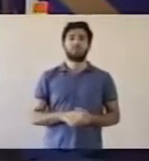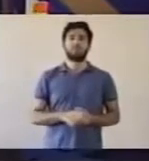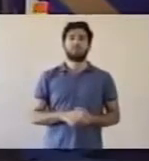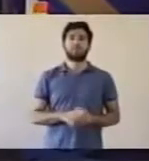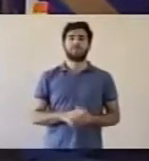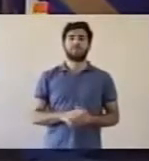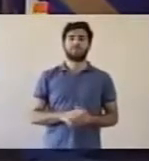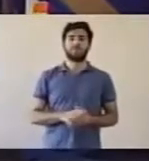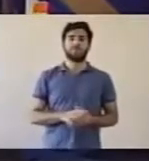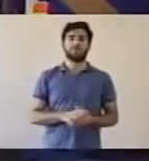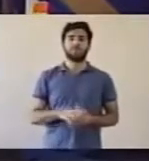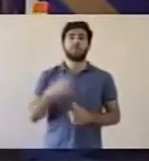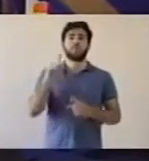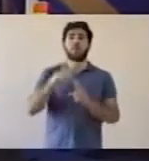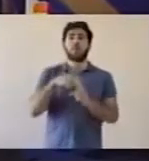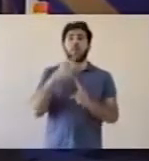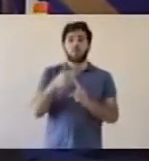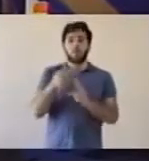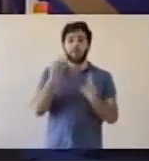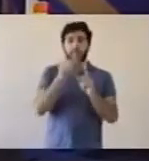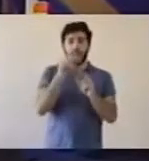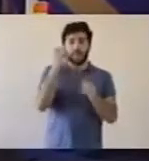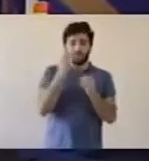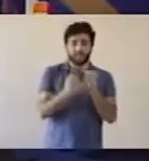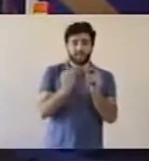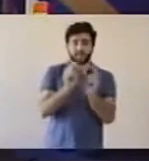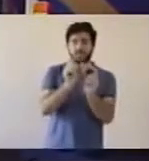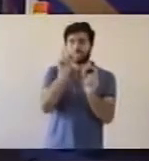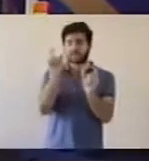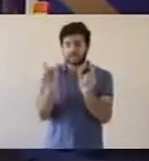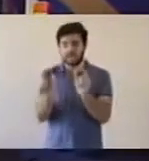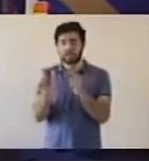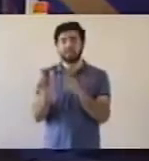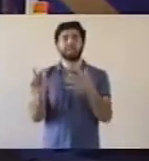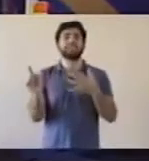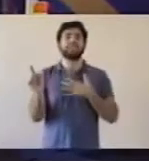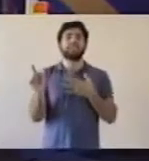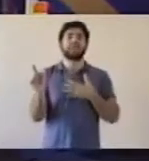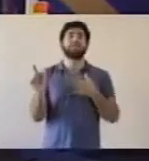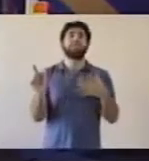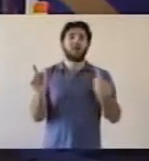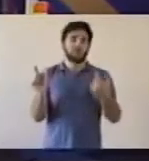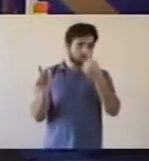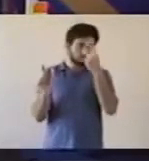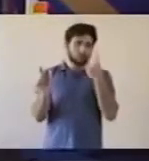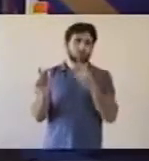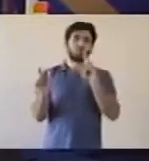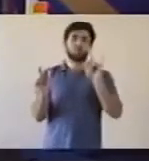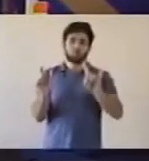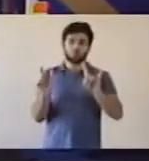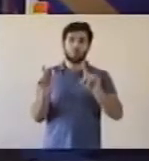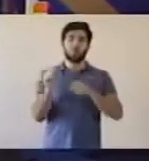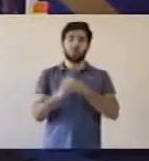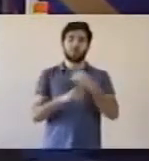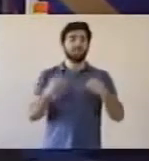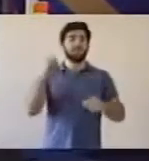Y cuando las partículas estén al final de la palabra, esta se va a llamar sufijo.